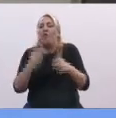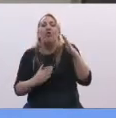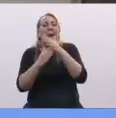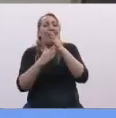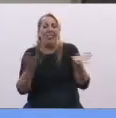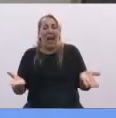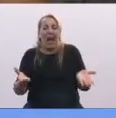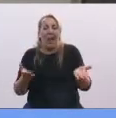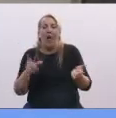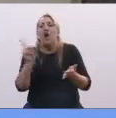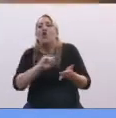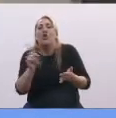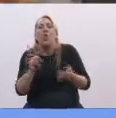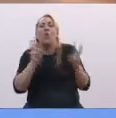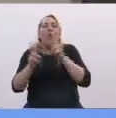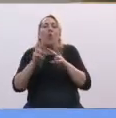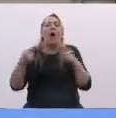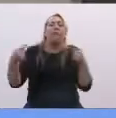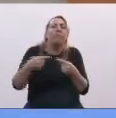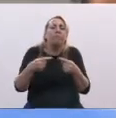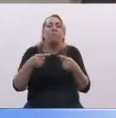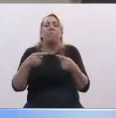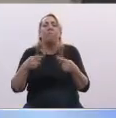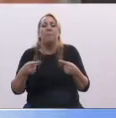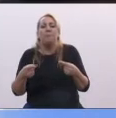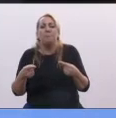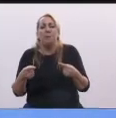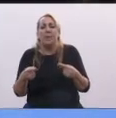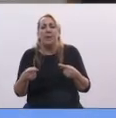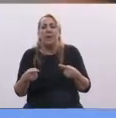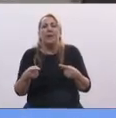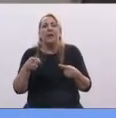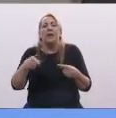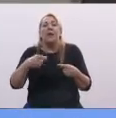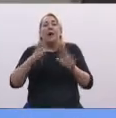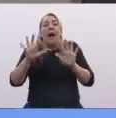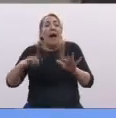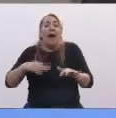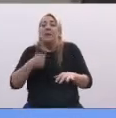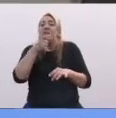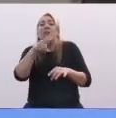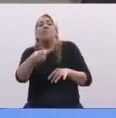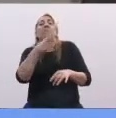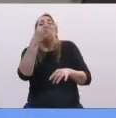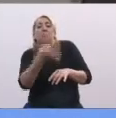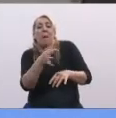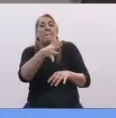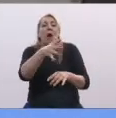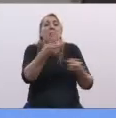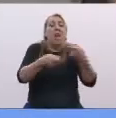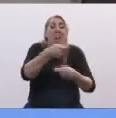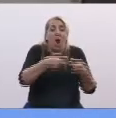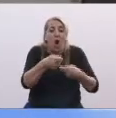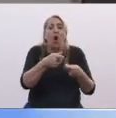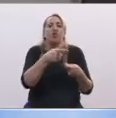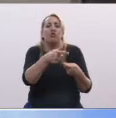correrlo. Porque hablamos de amigos, a enemigos, que el que le fue en toda la vida, a usted le va más o menos bien una parte comercial,